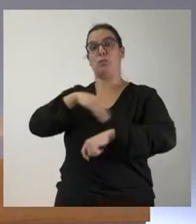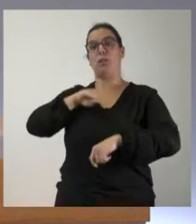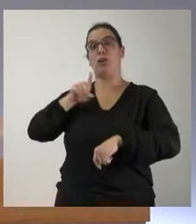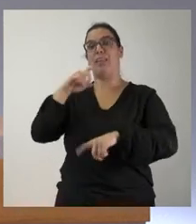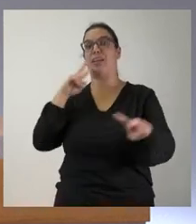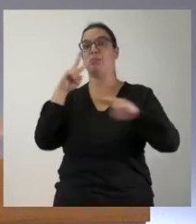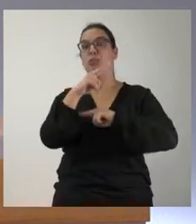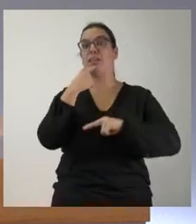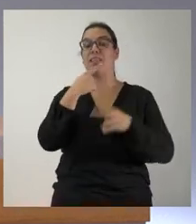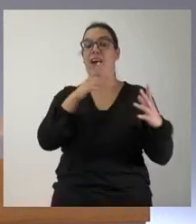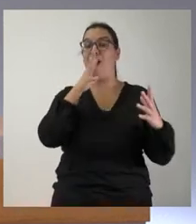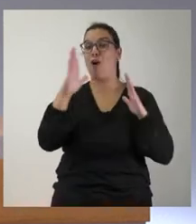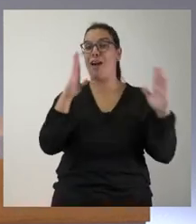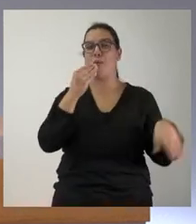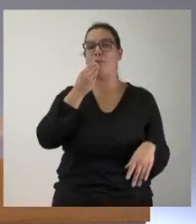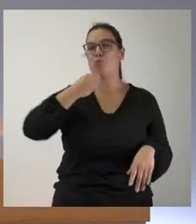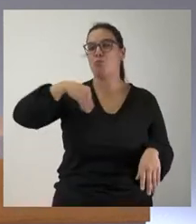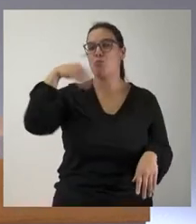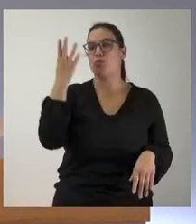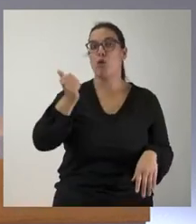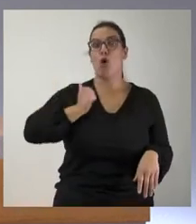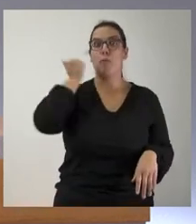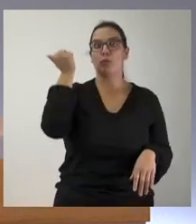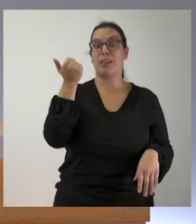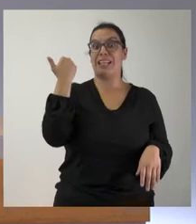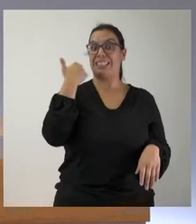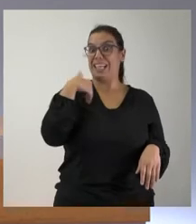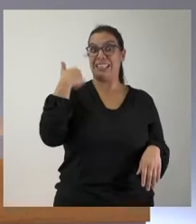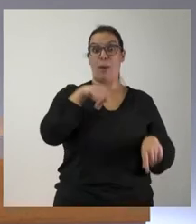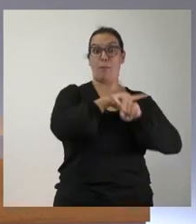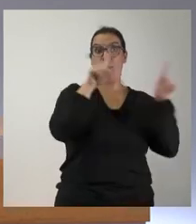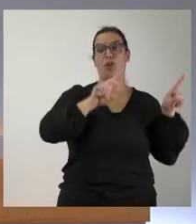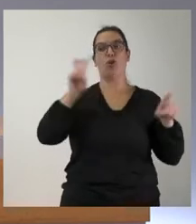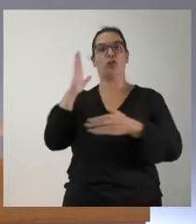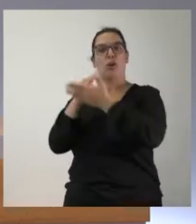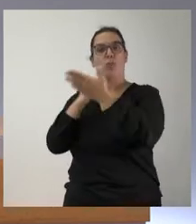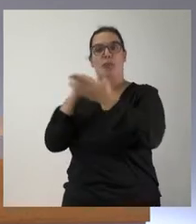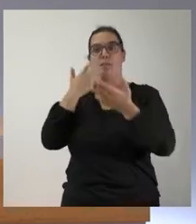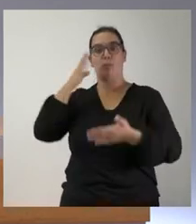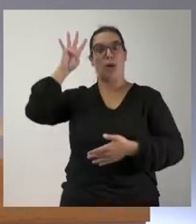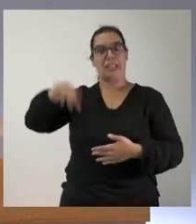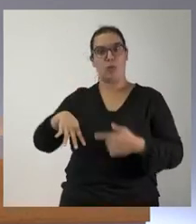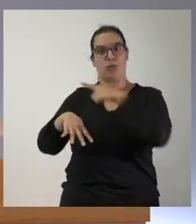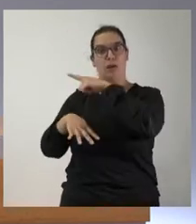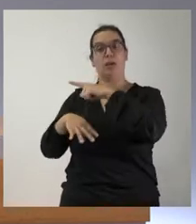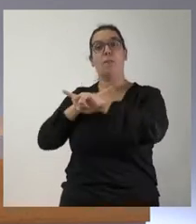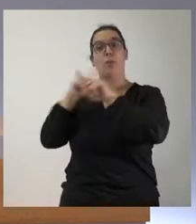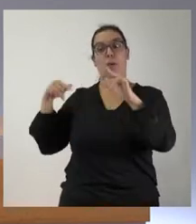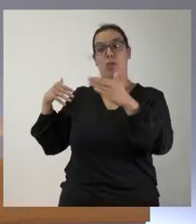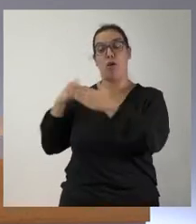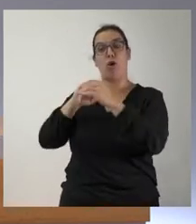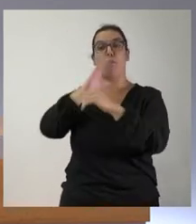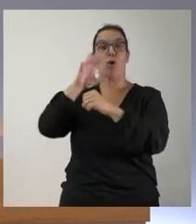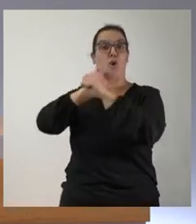que hubiera sido una buena oportunidad para ser como nuestro o como han hecho otras comunidades autónomas Como por ejemplo Cataluña de continuar con esta restricción porque